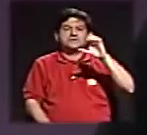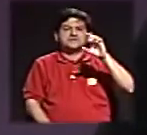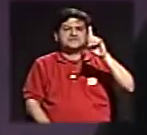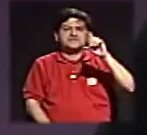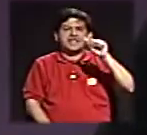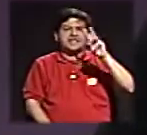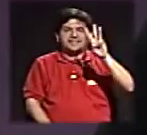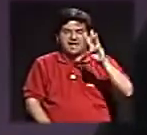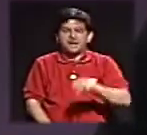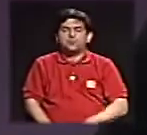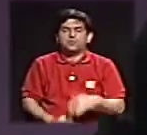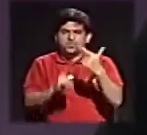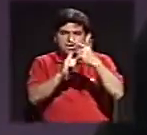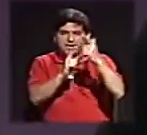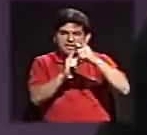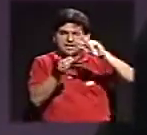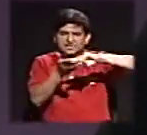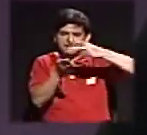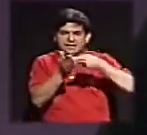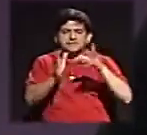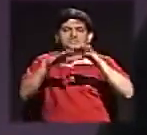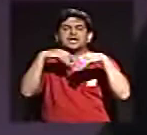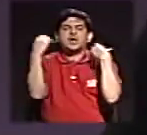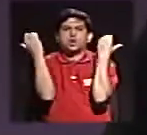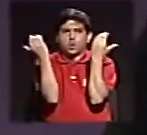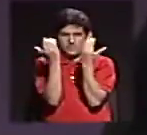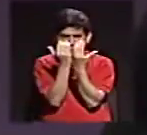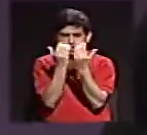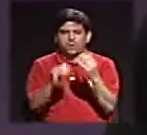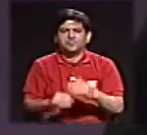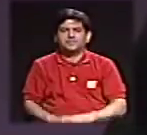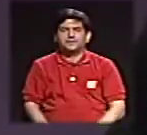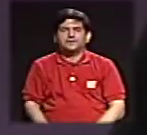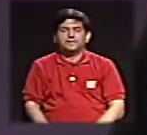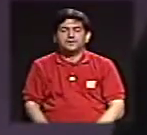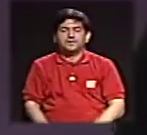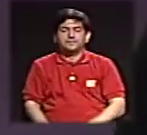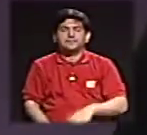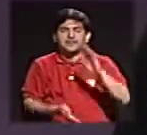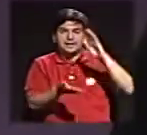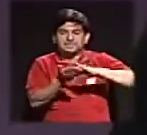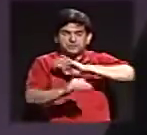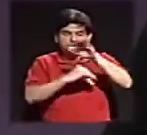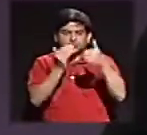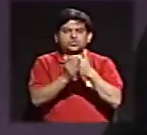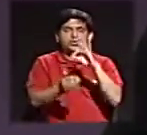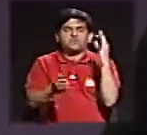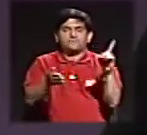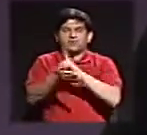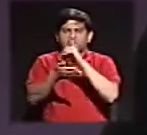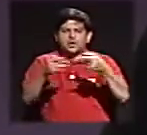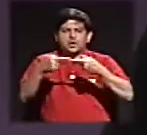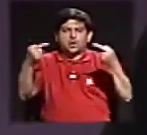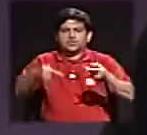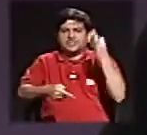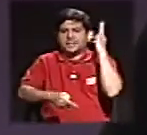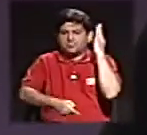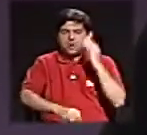de la Comisión, ¿verdad?, sobre la eliminación de todas las formas de discriminación contra las